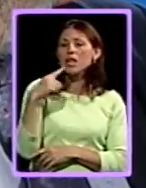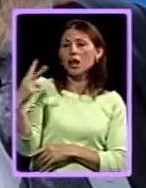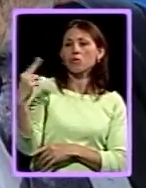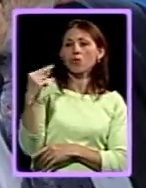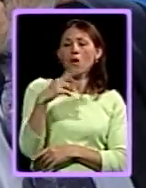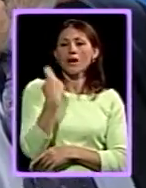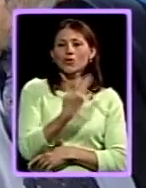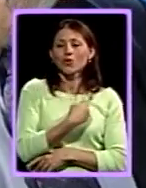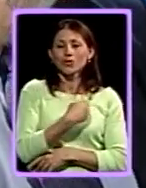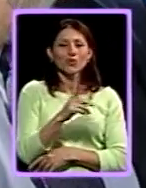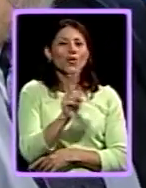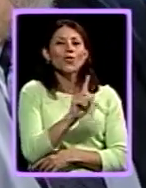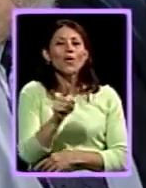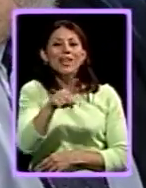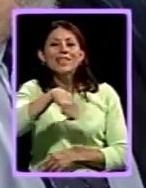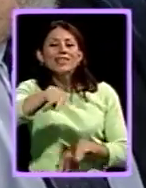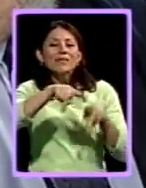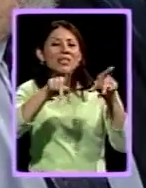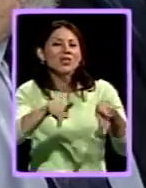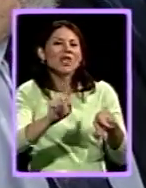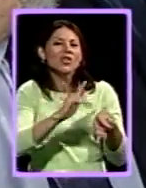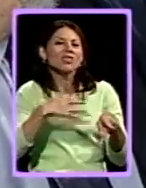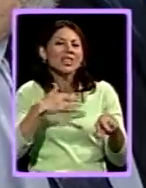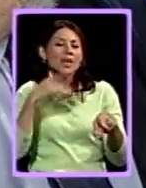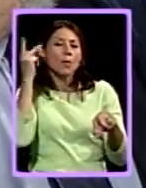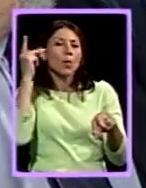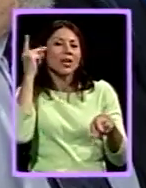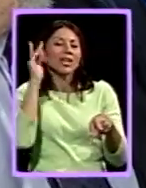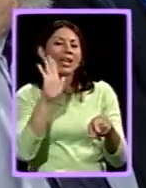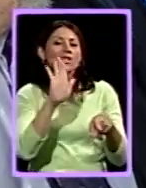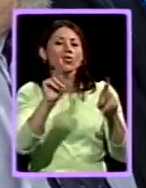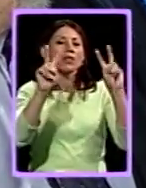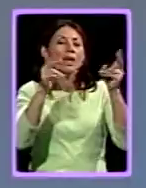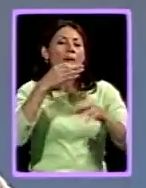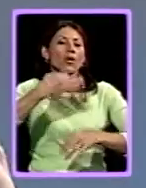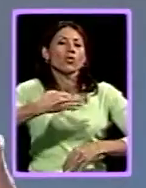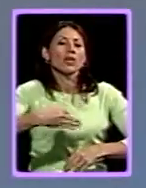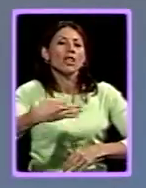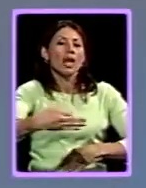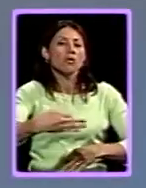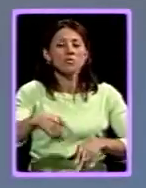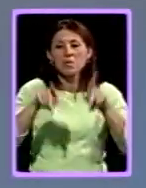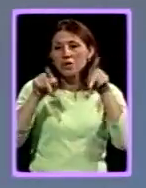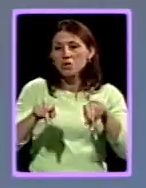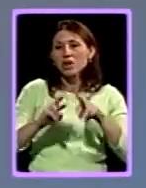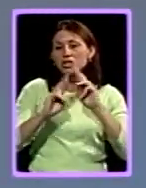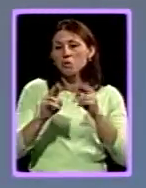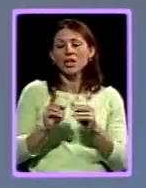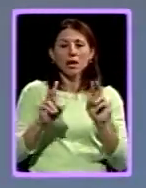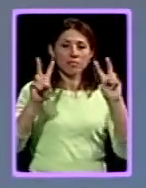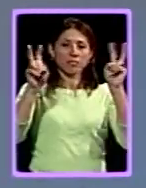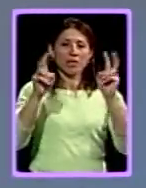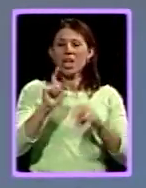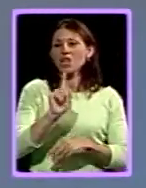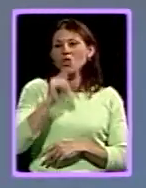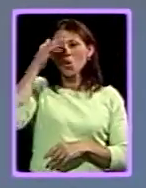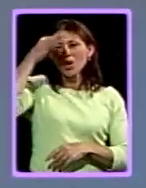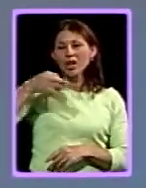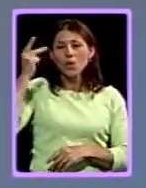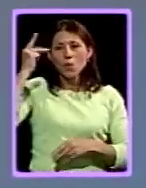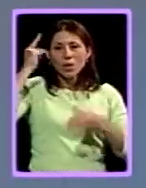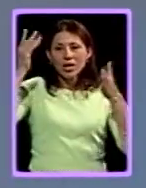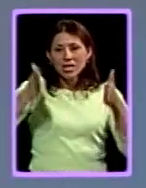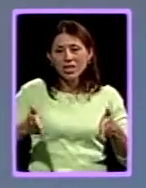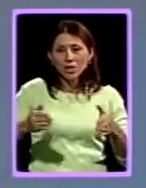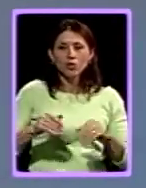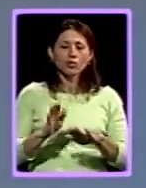era parte de su tema cotidiano, ¿verdad? No creo en los políticos, la situación del actual gobierno a